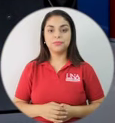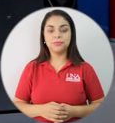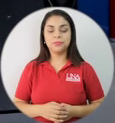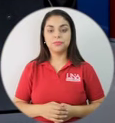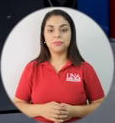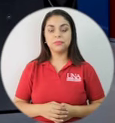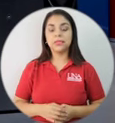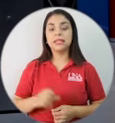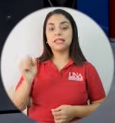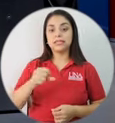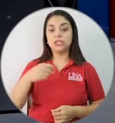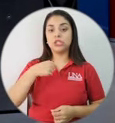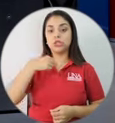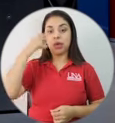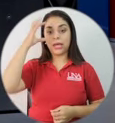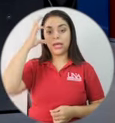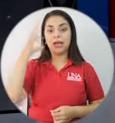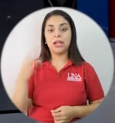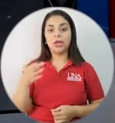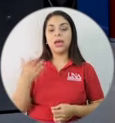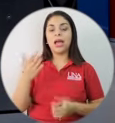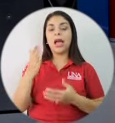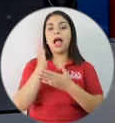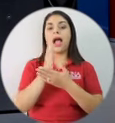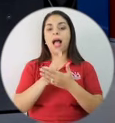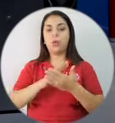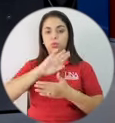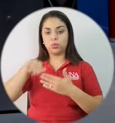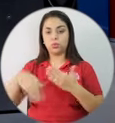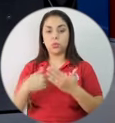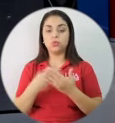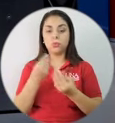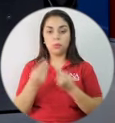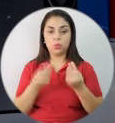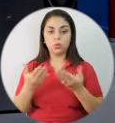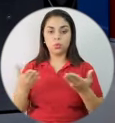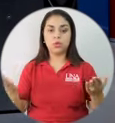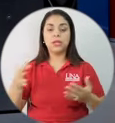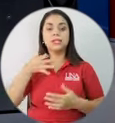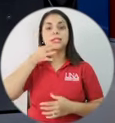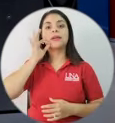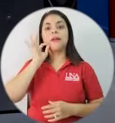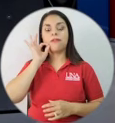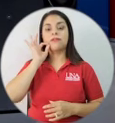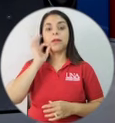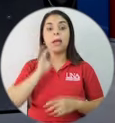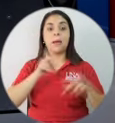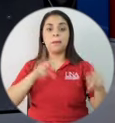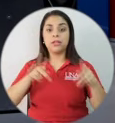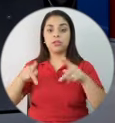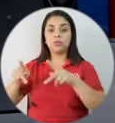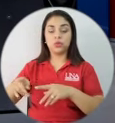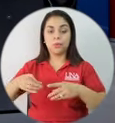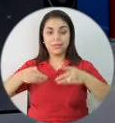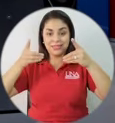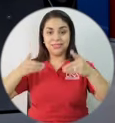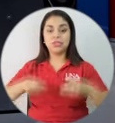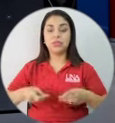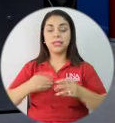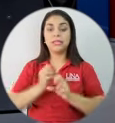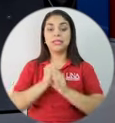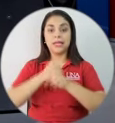Sí, yo creo que algo que todos los productores de café y las personas que toman la